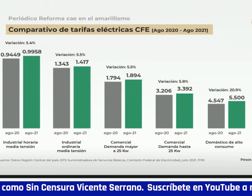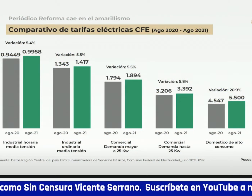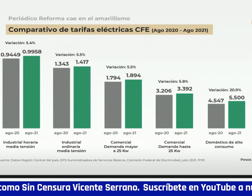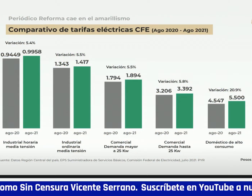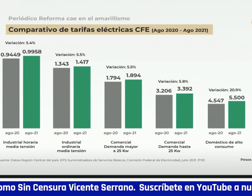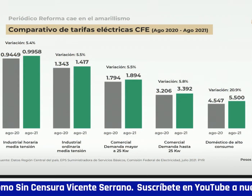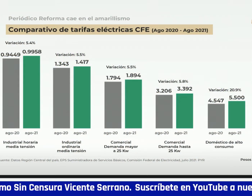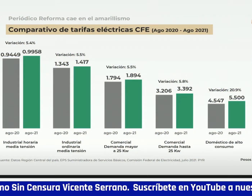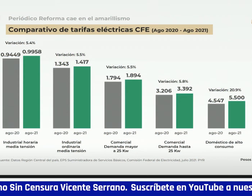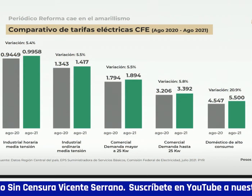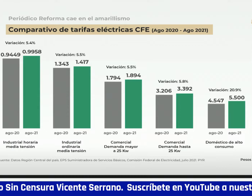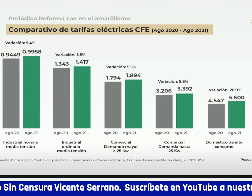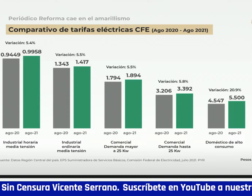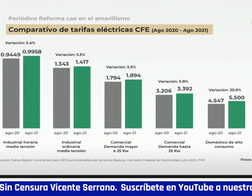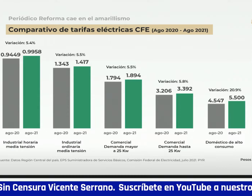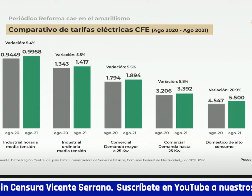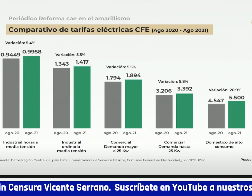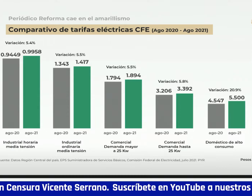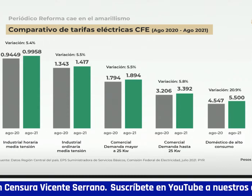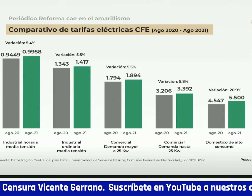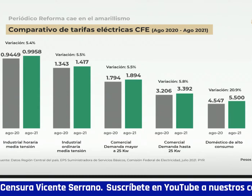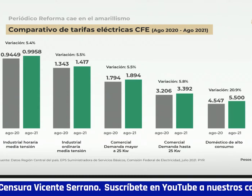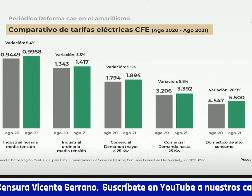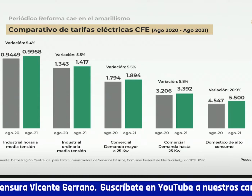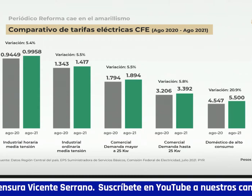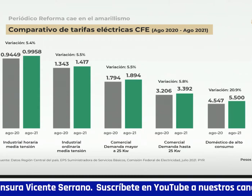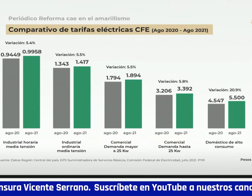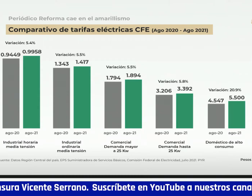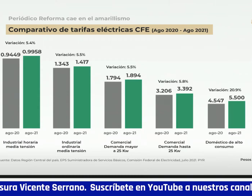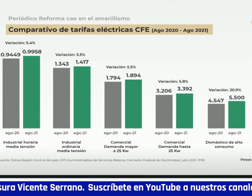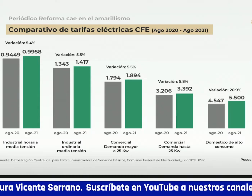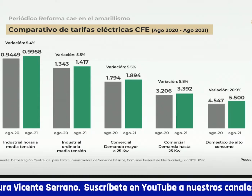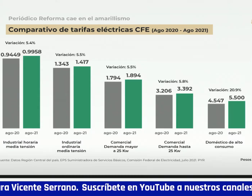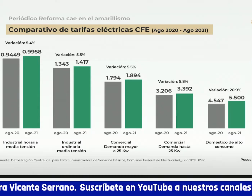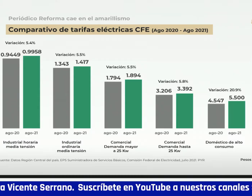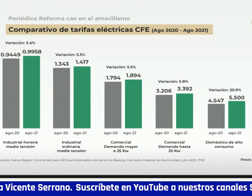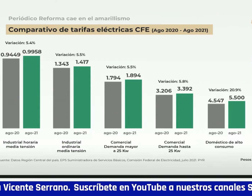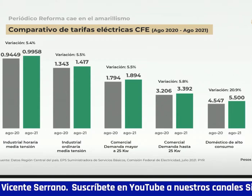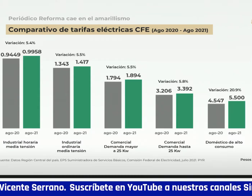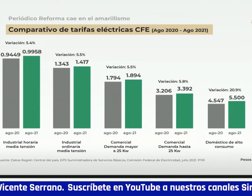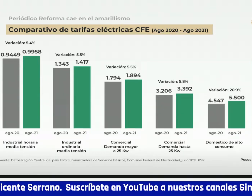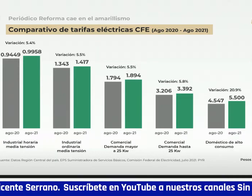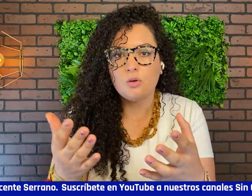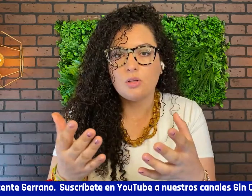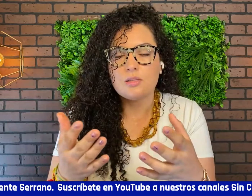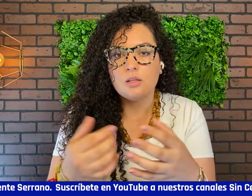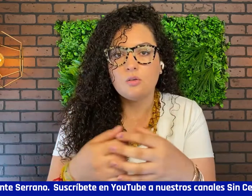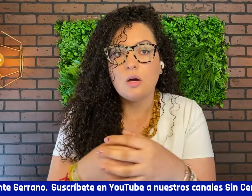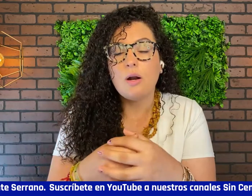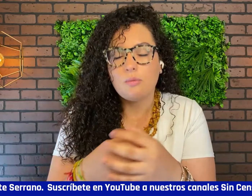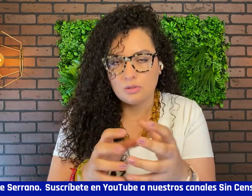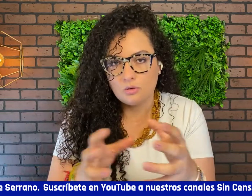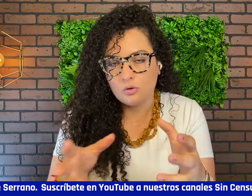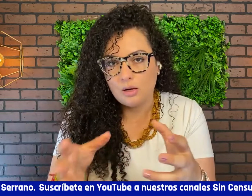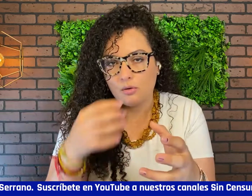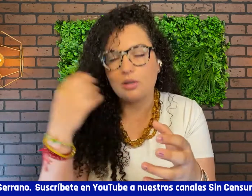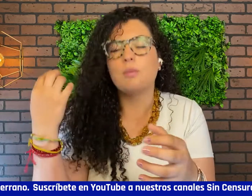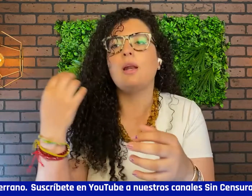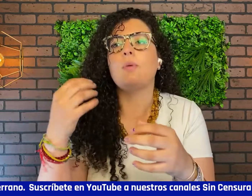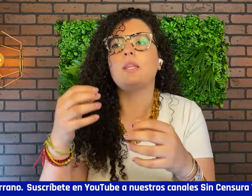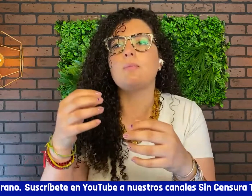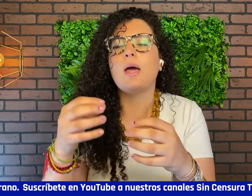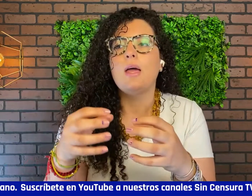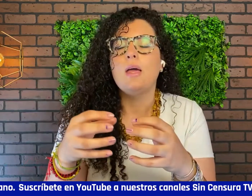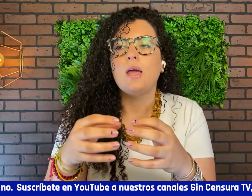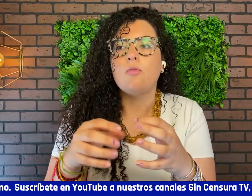medios de comunicación no le dan el contexto completo. Por ejemplo, desde ayer y antier, el productor y yo hemos estado viendo notas en donde ahora, esto es con el